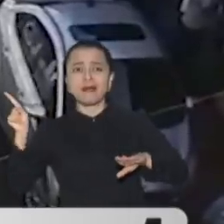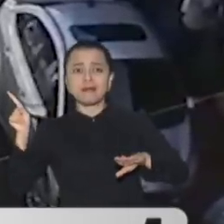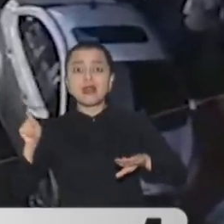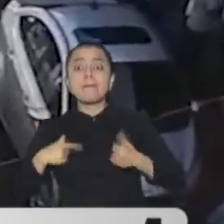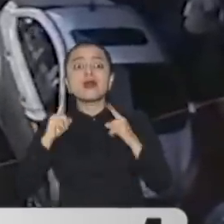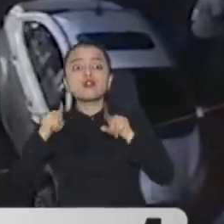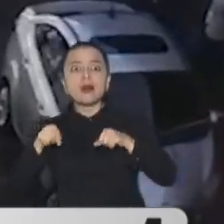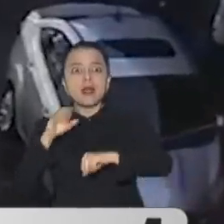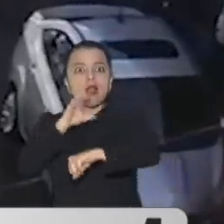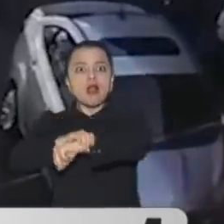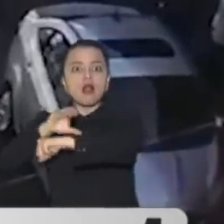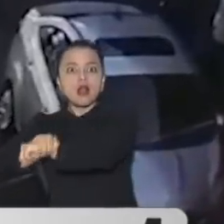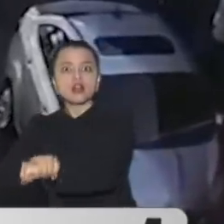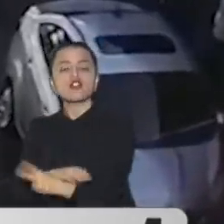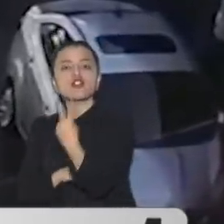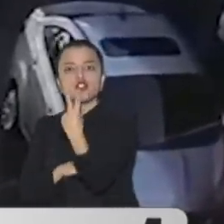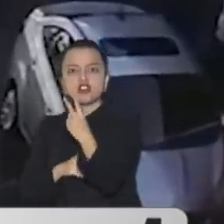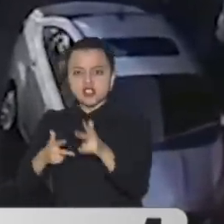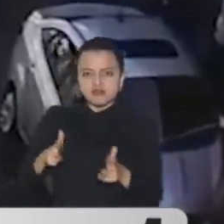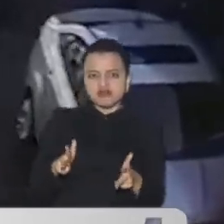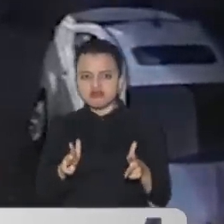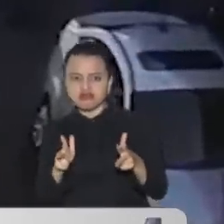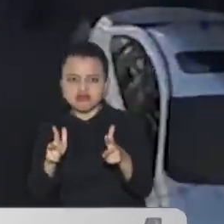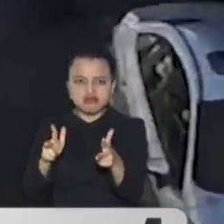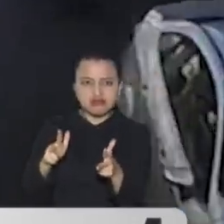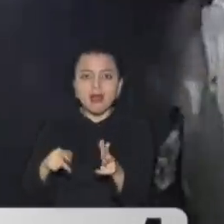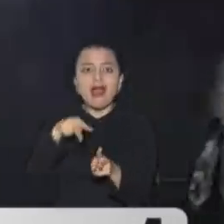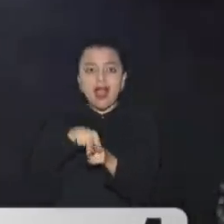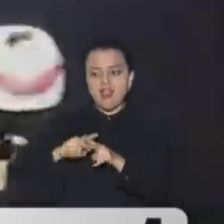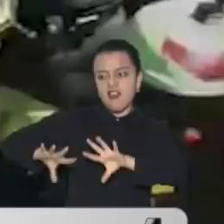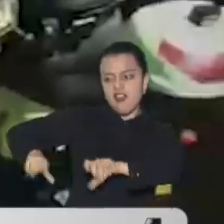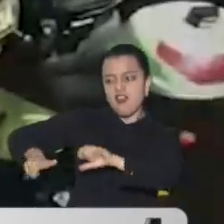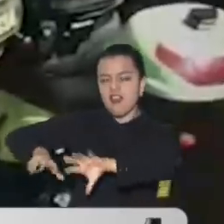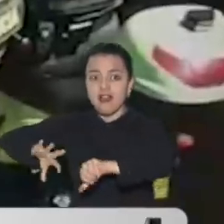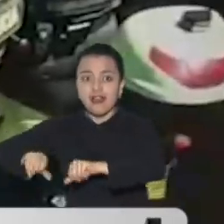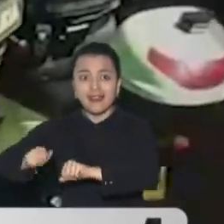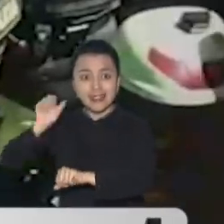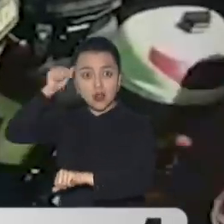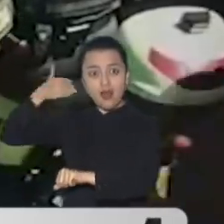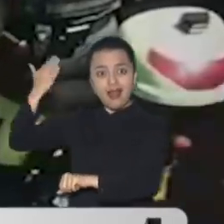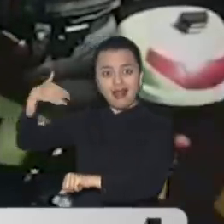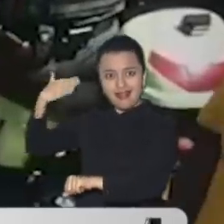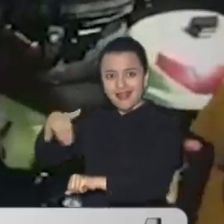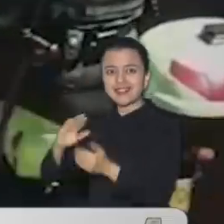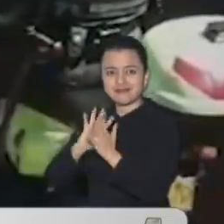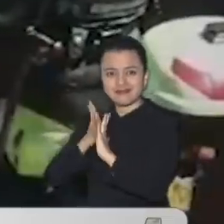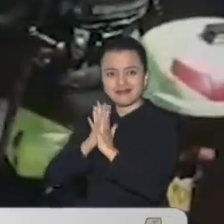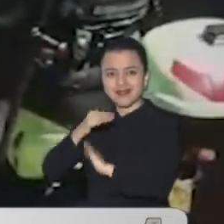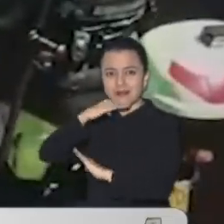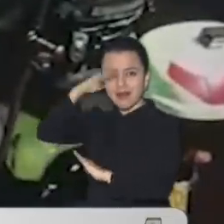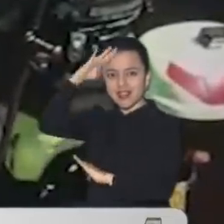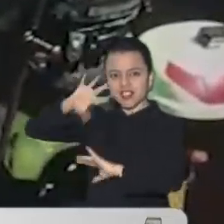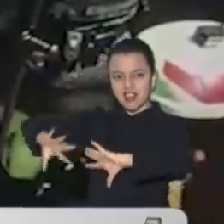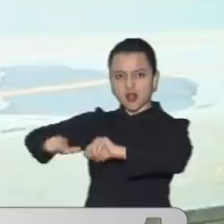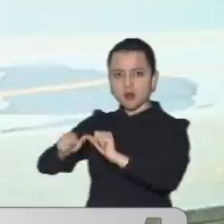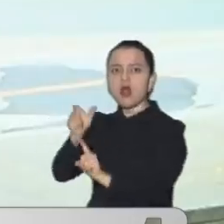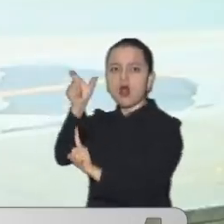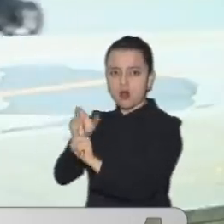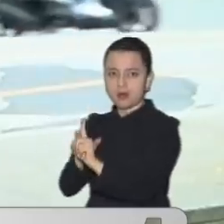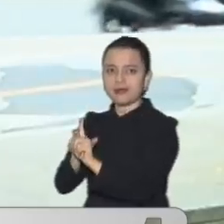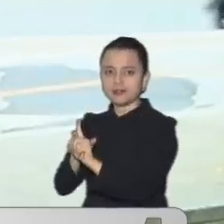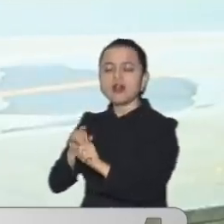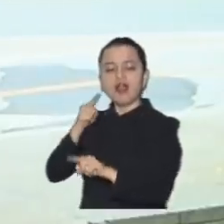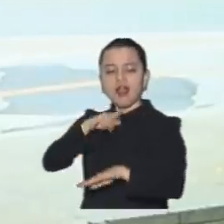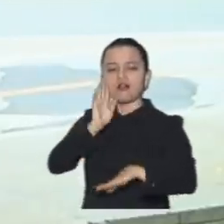fueron capturados dos fleteros. Se trata de una pareja que habían hurtado a un ciudadano en el centro de Medellín. Más adelante